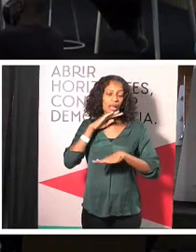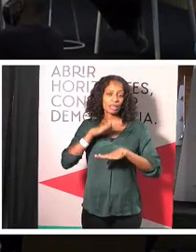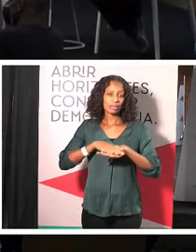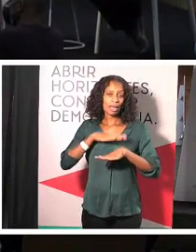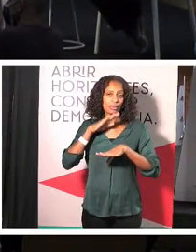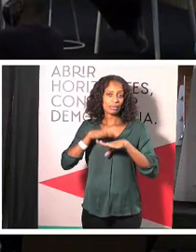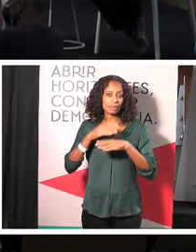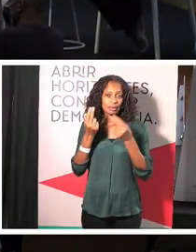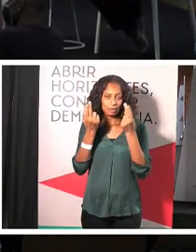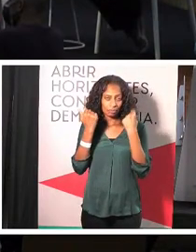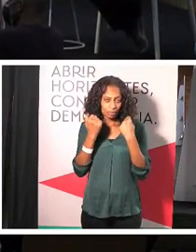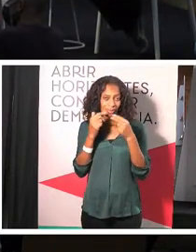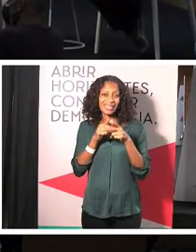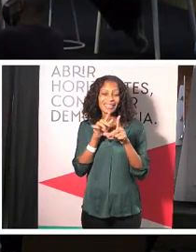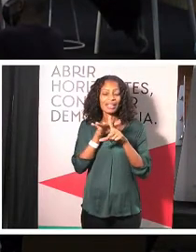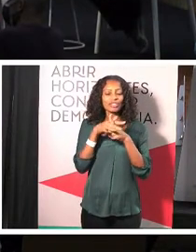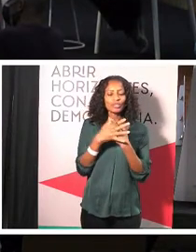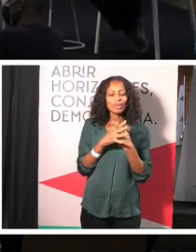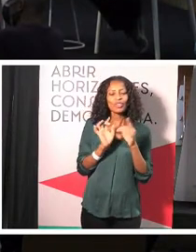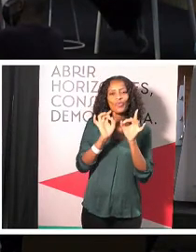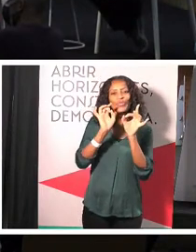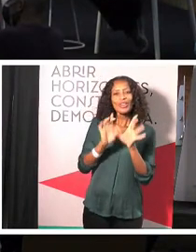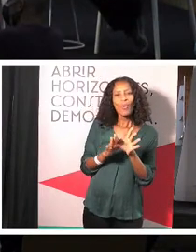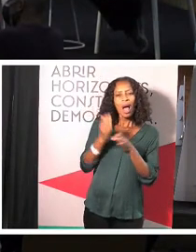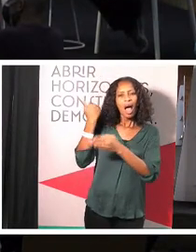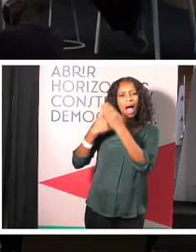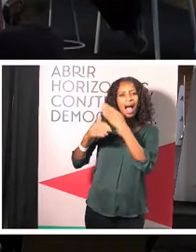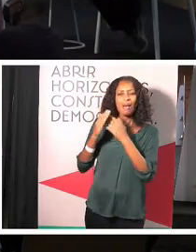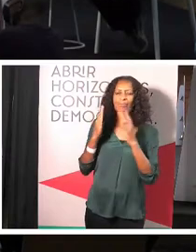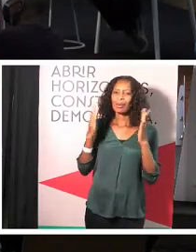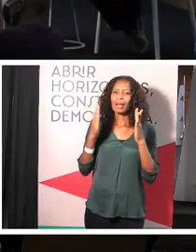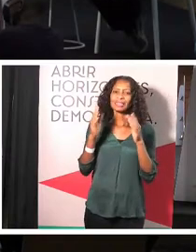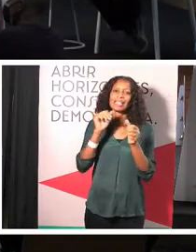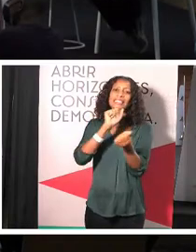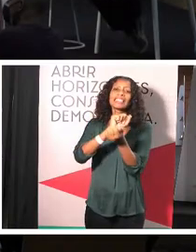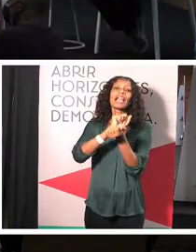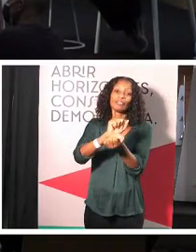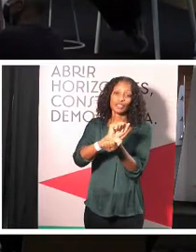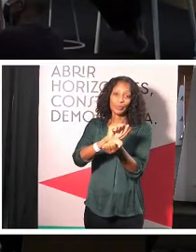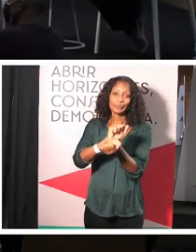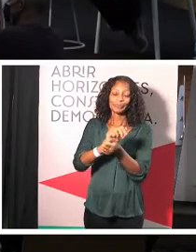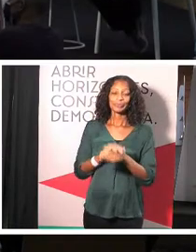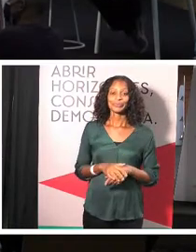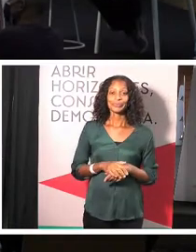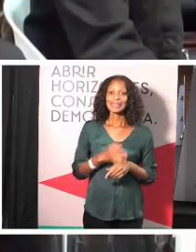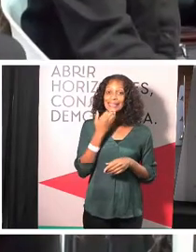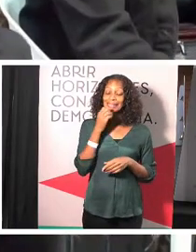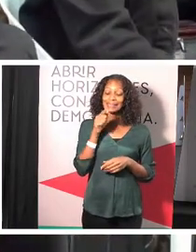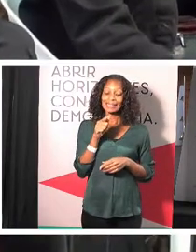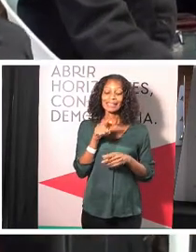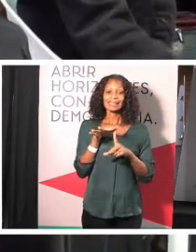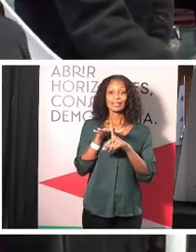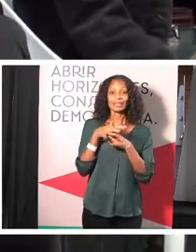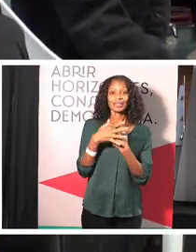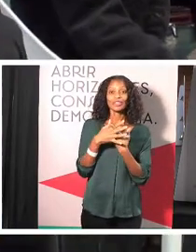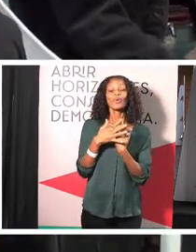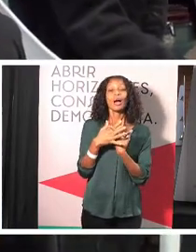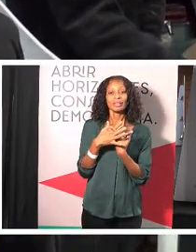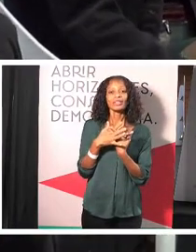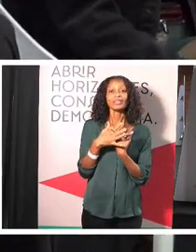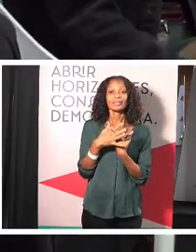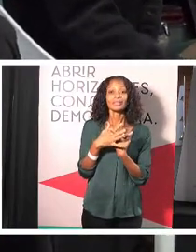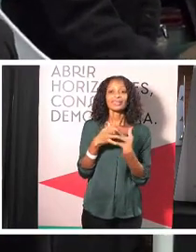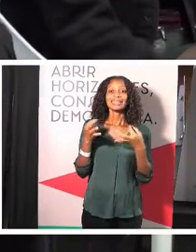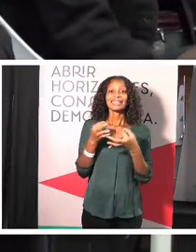a las de la esclavitud. Y si esto es así, si tiene estas dos condiciones, digamos, de no acceso a la plusvalía